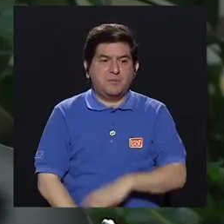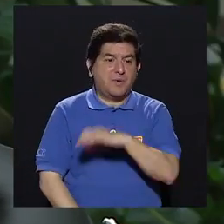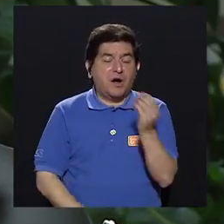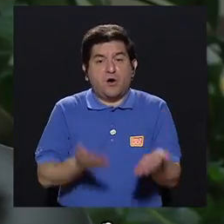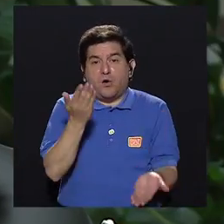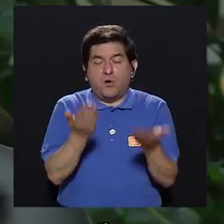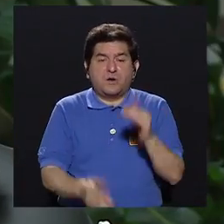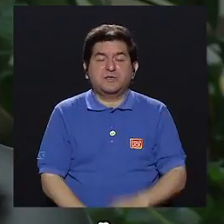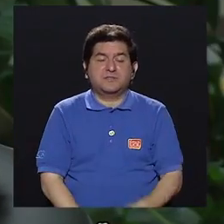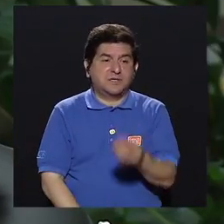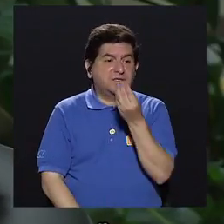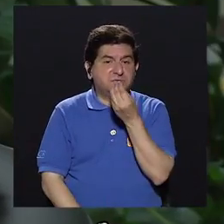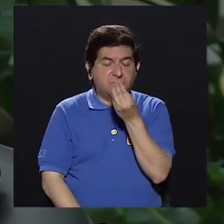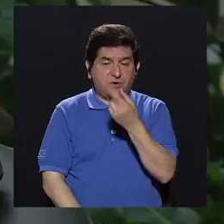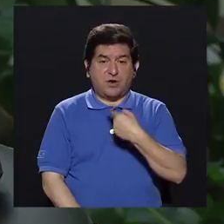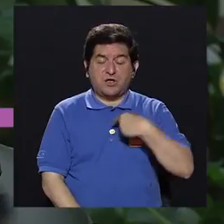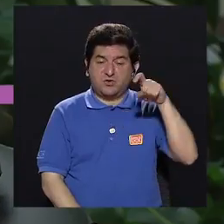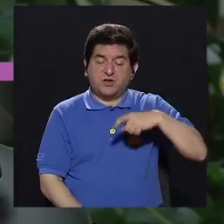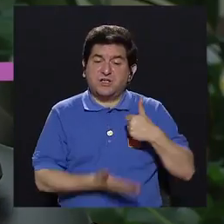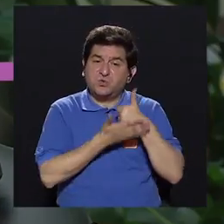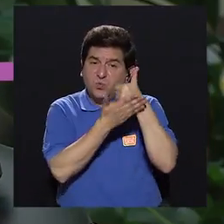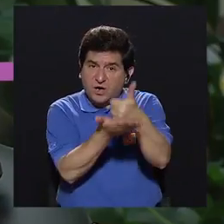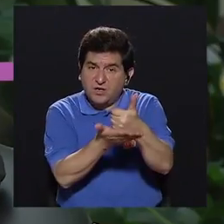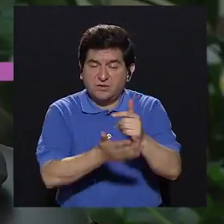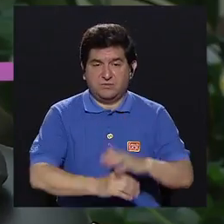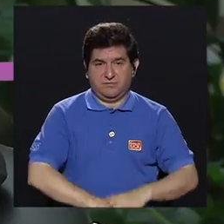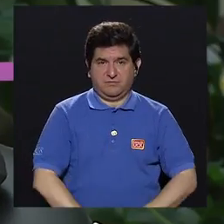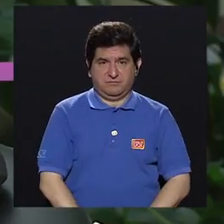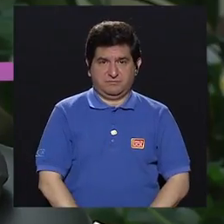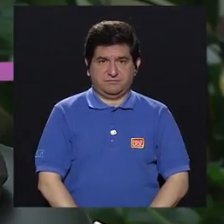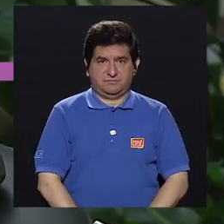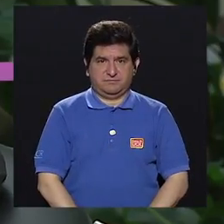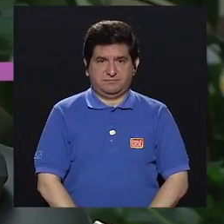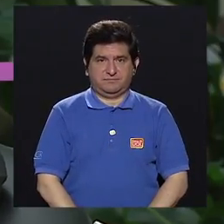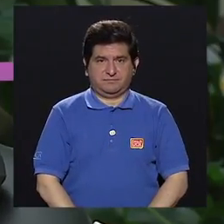o, por ejemplo, para comer, entonces ya yo tengo que ayudarle. Entonces,